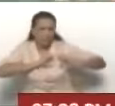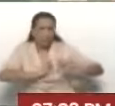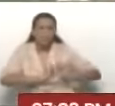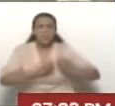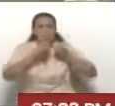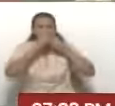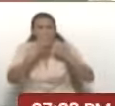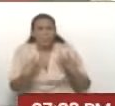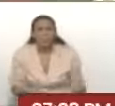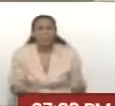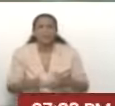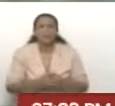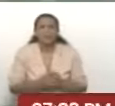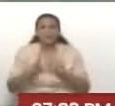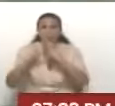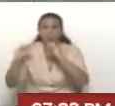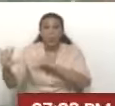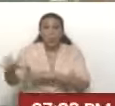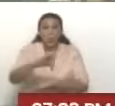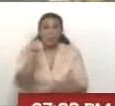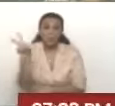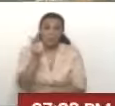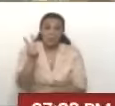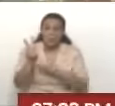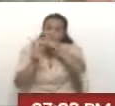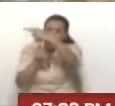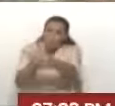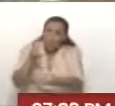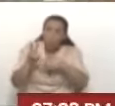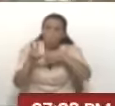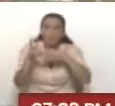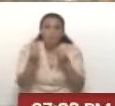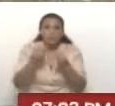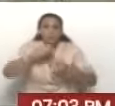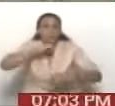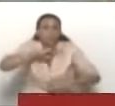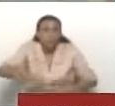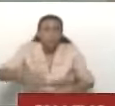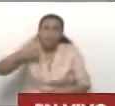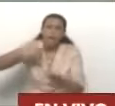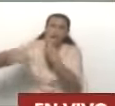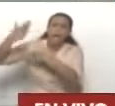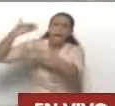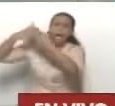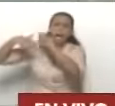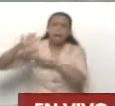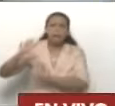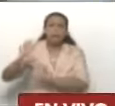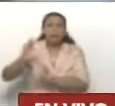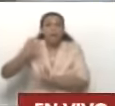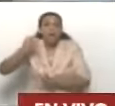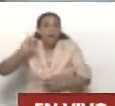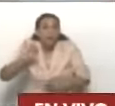Toda Venezuela es un campo de historia, pero si en algún